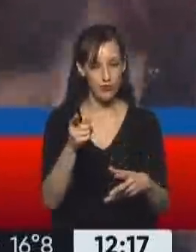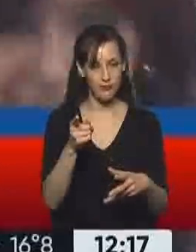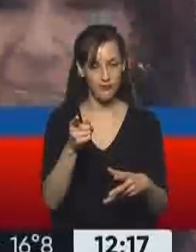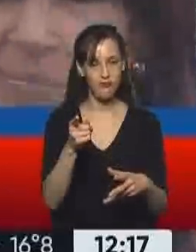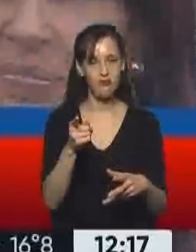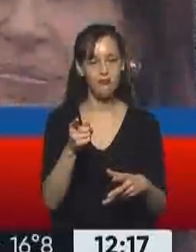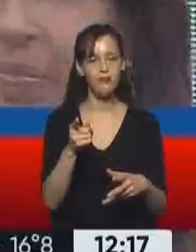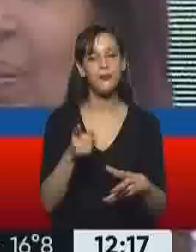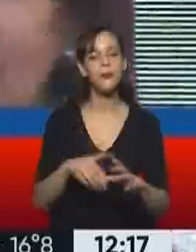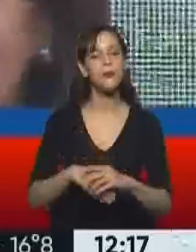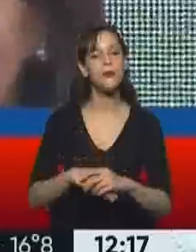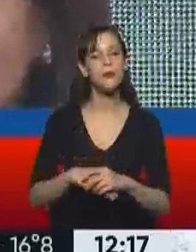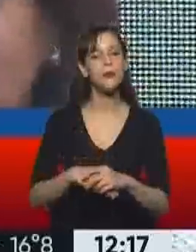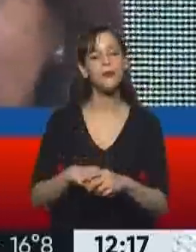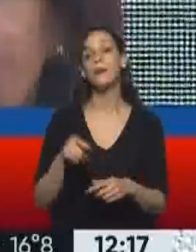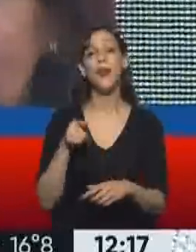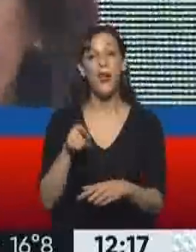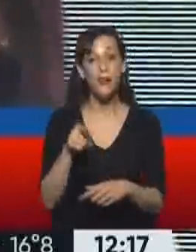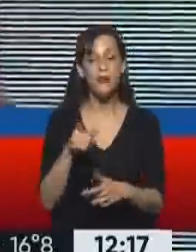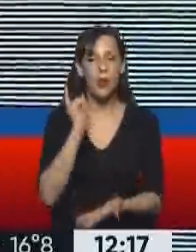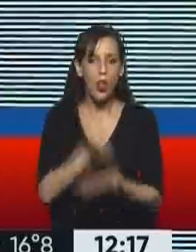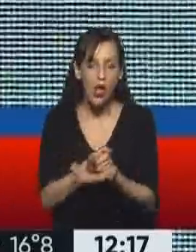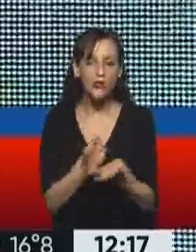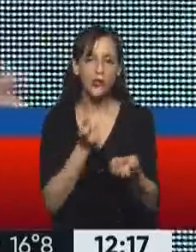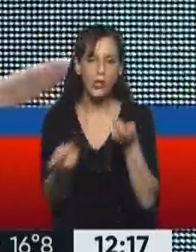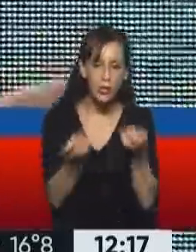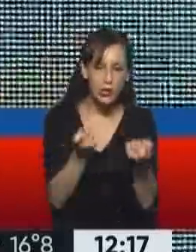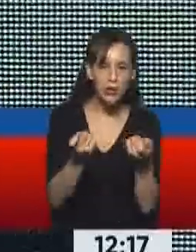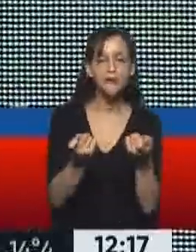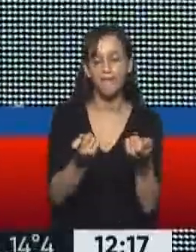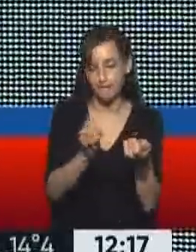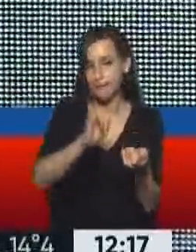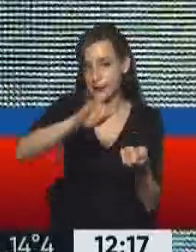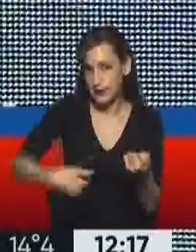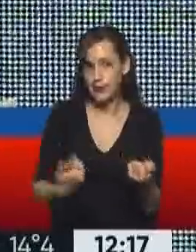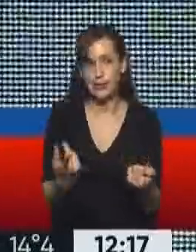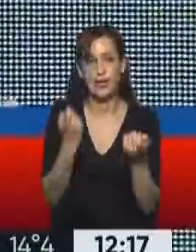que se llevó a cabo requiere, es cierto, equilibrios políticos.